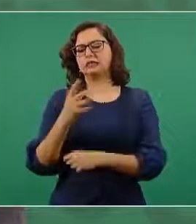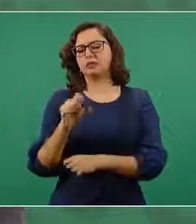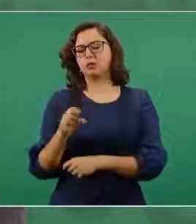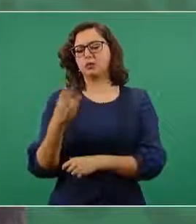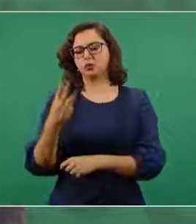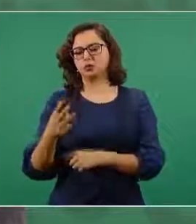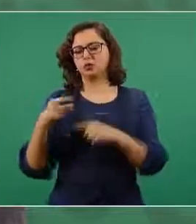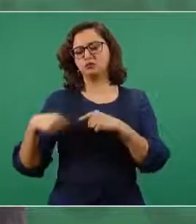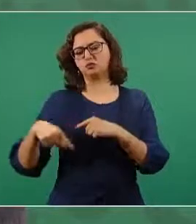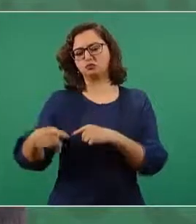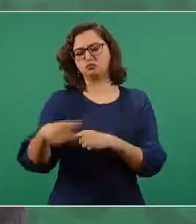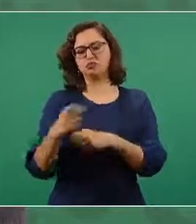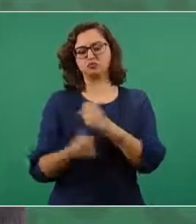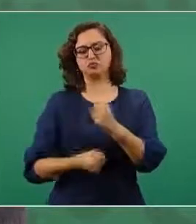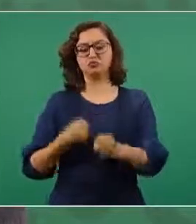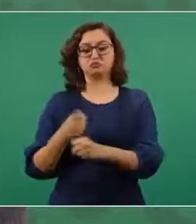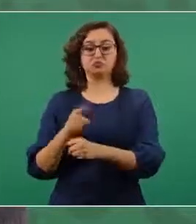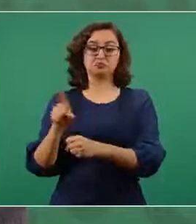para México.